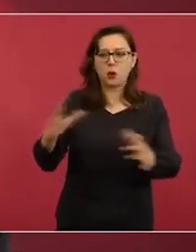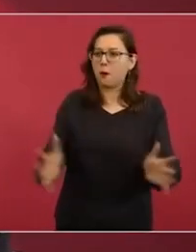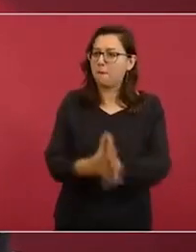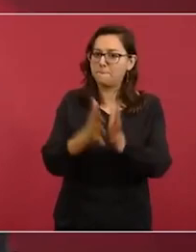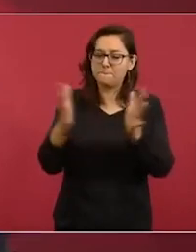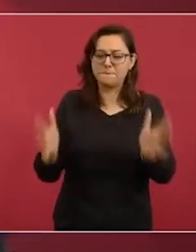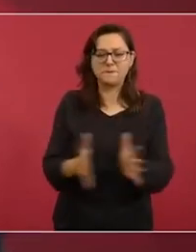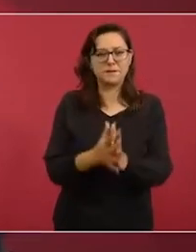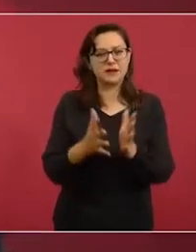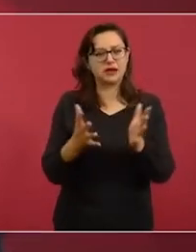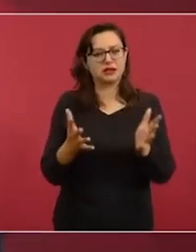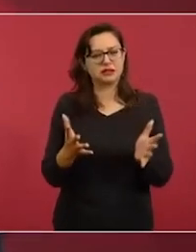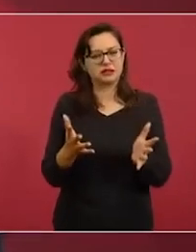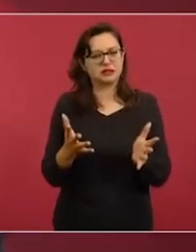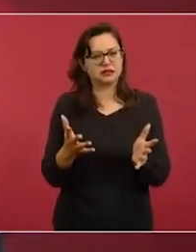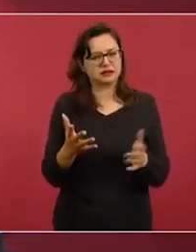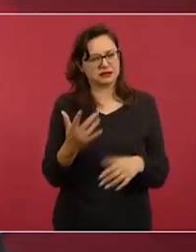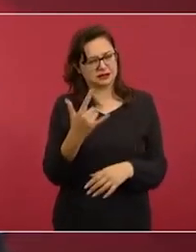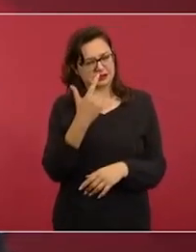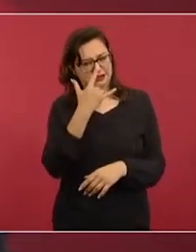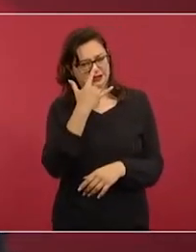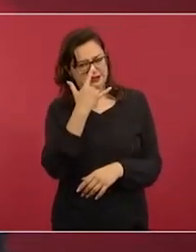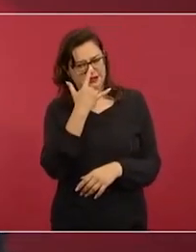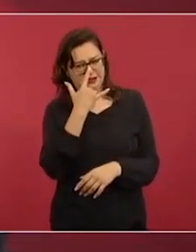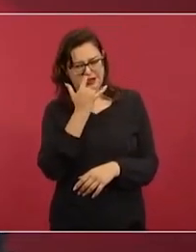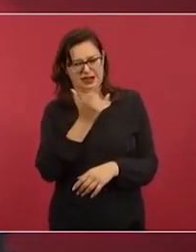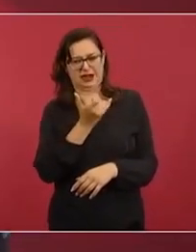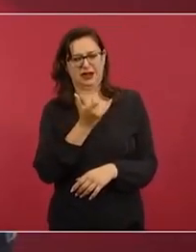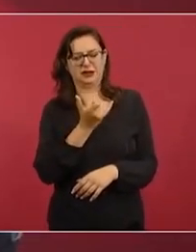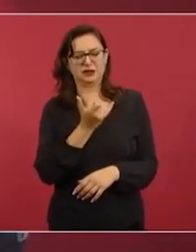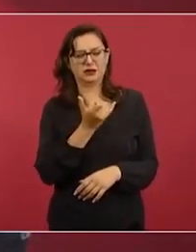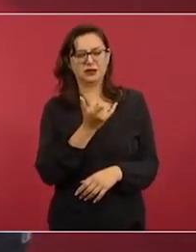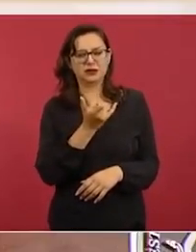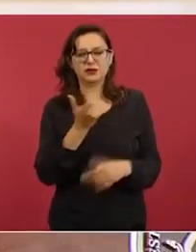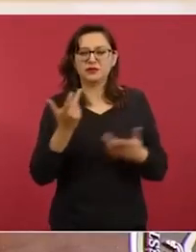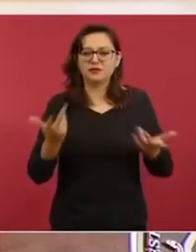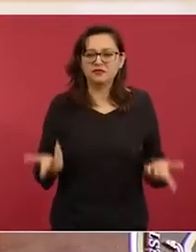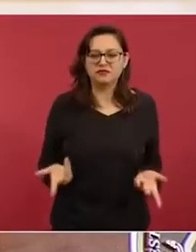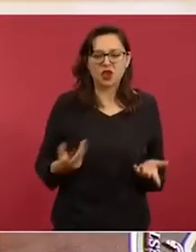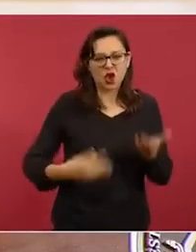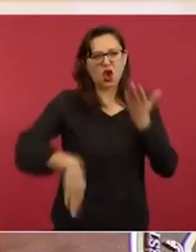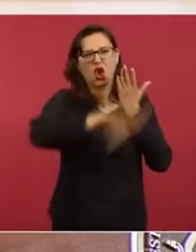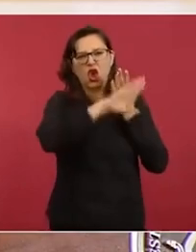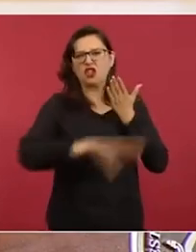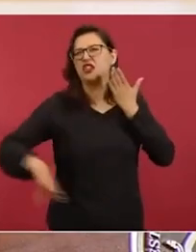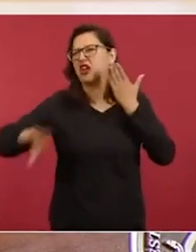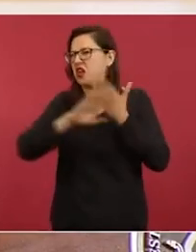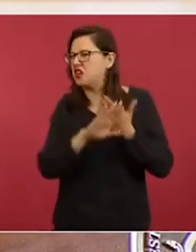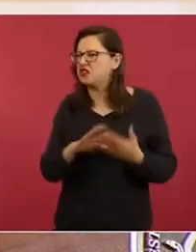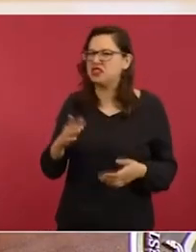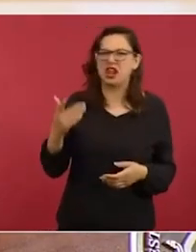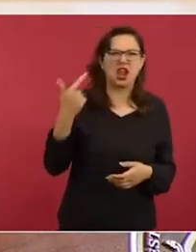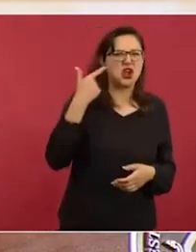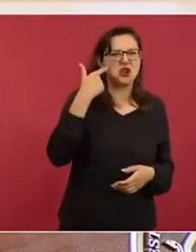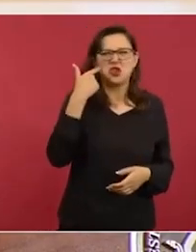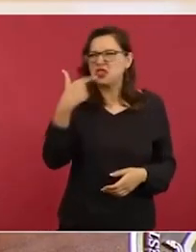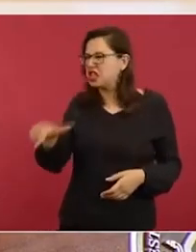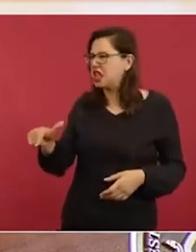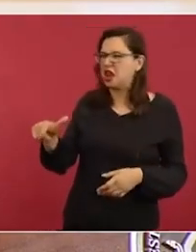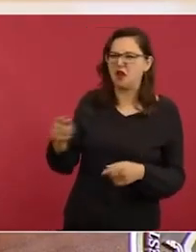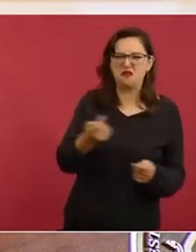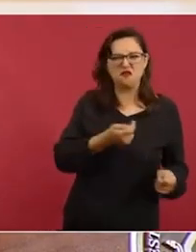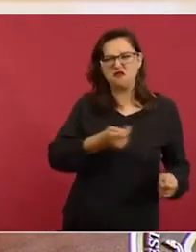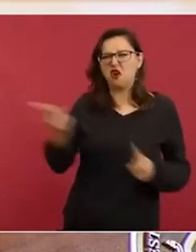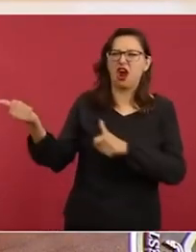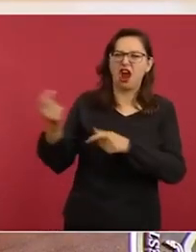Es como kafkeano, porque si no me quieren, ¿por qué no van